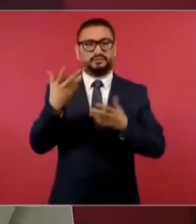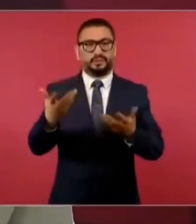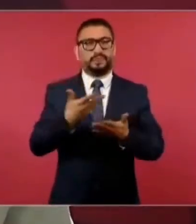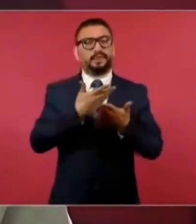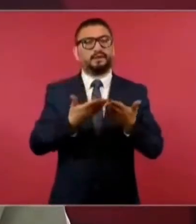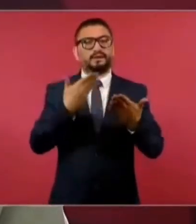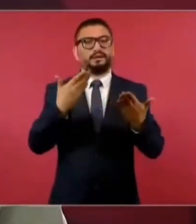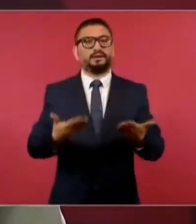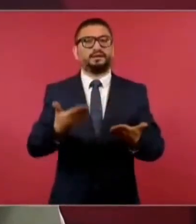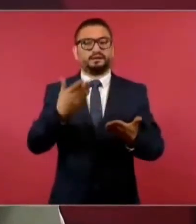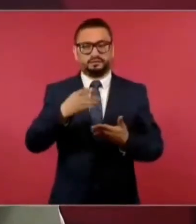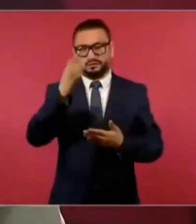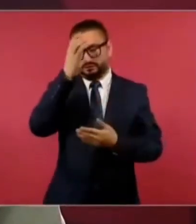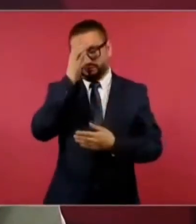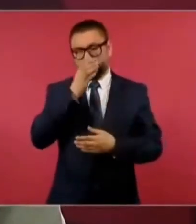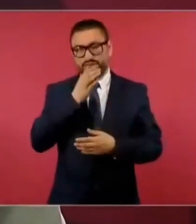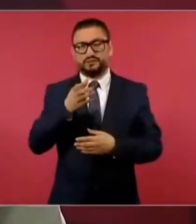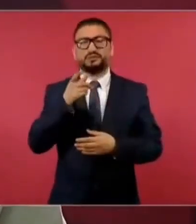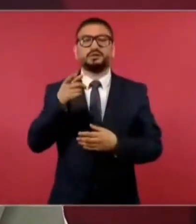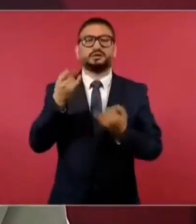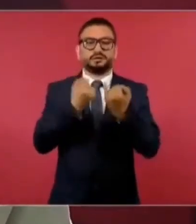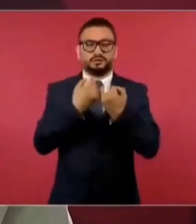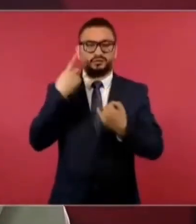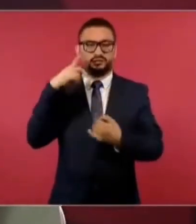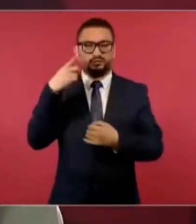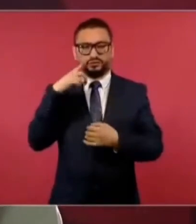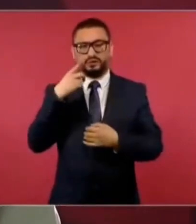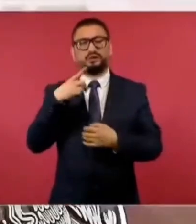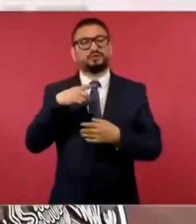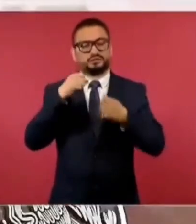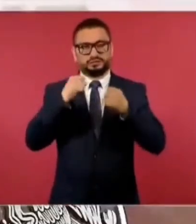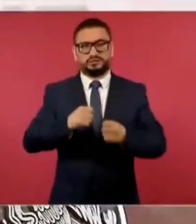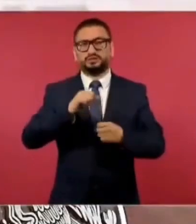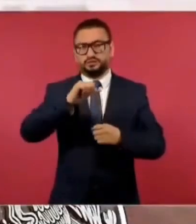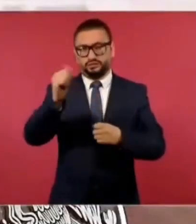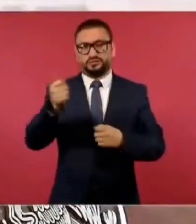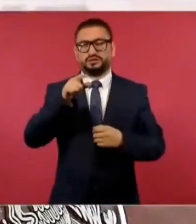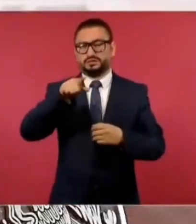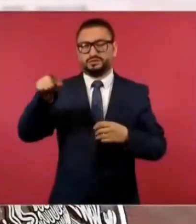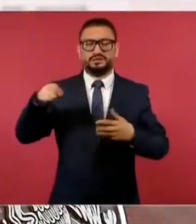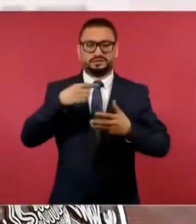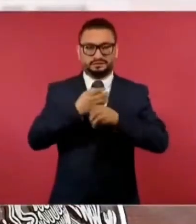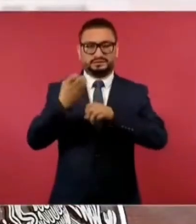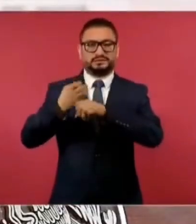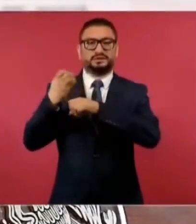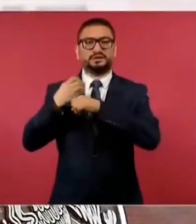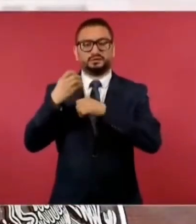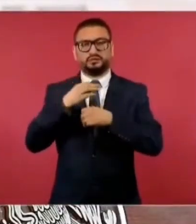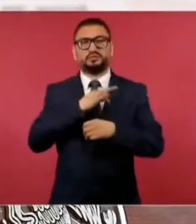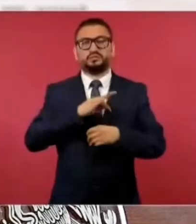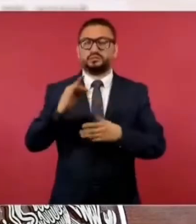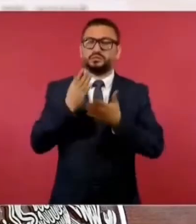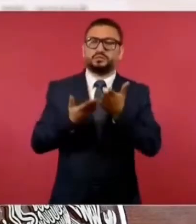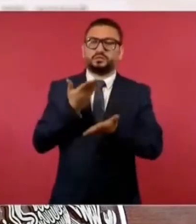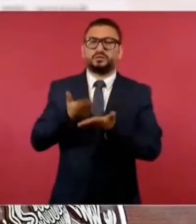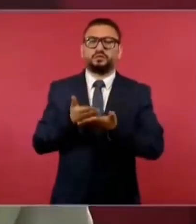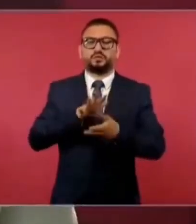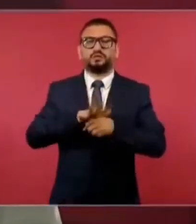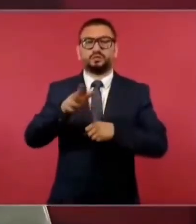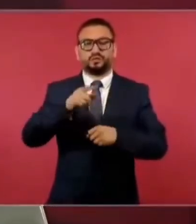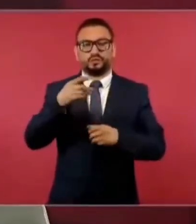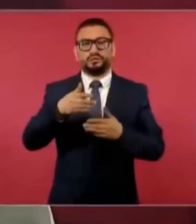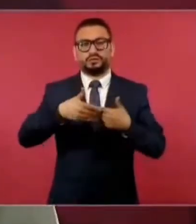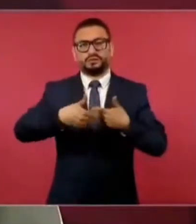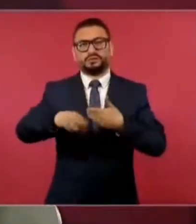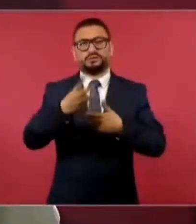Ahora, en el caso de Coahuila y de Durango, y seguramente será igual con el resto de los estados, el planteamiento es que durante los próximos